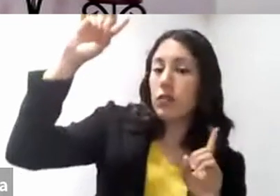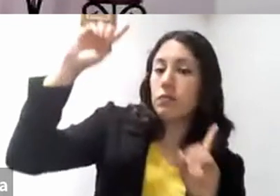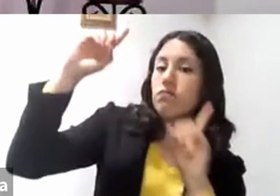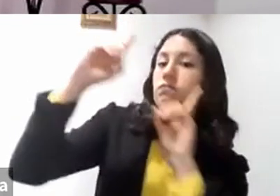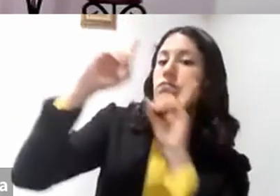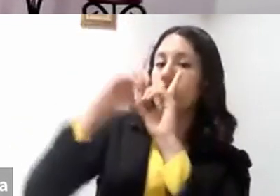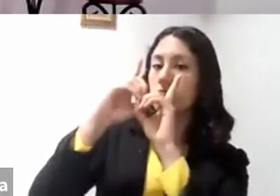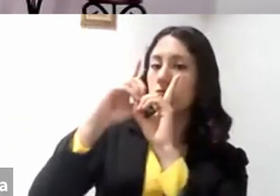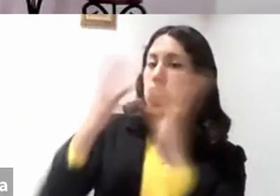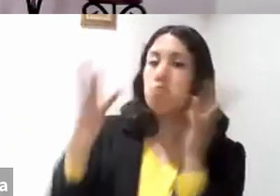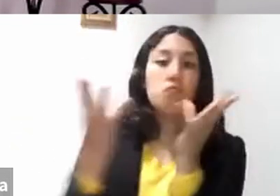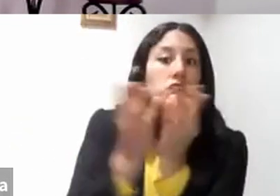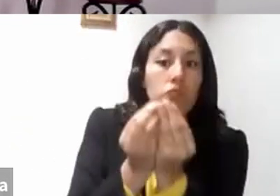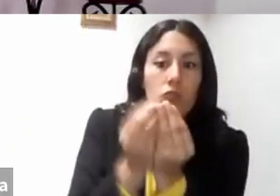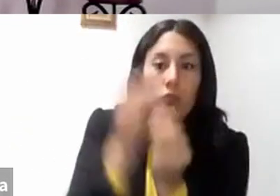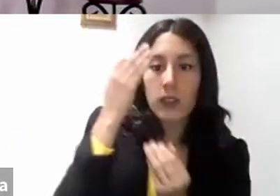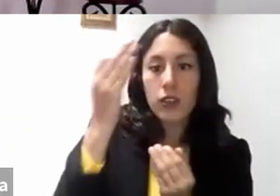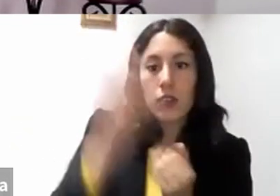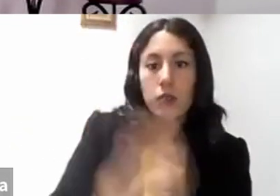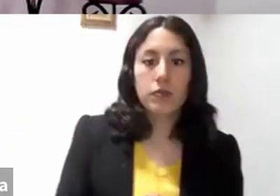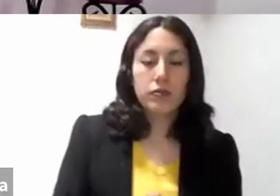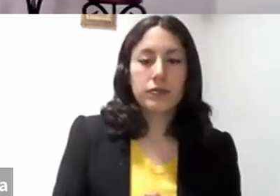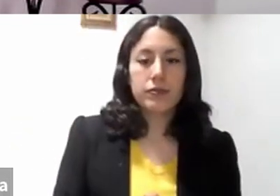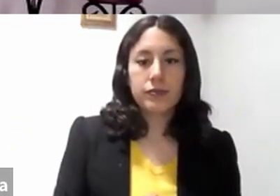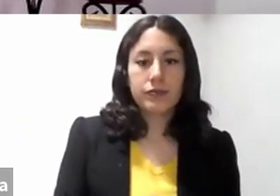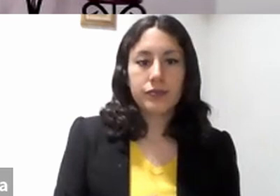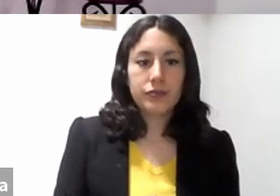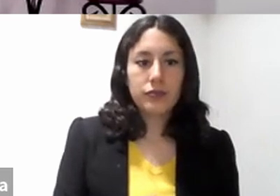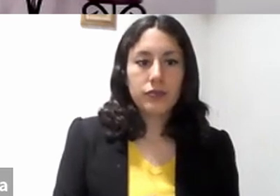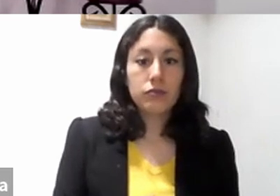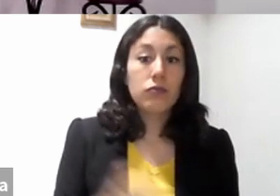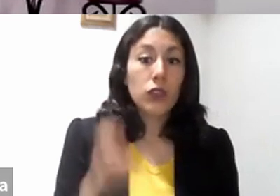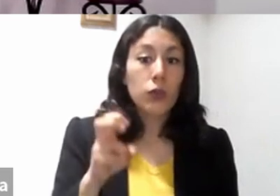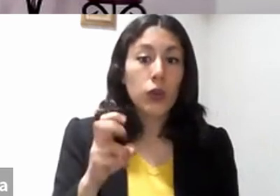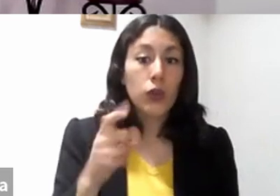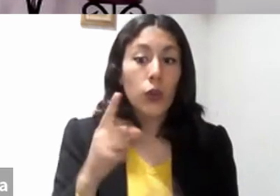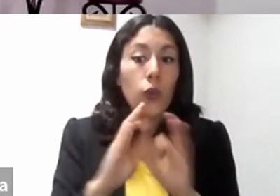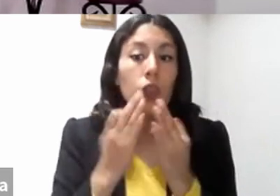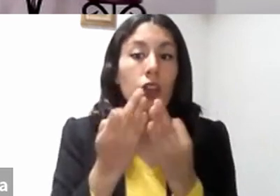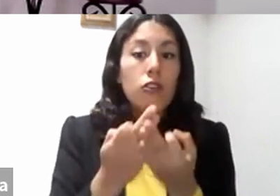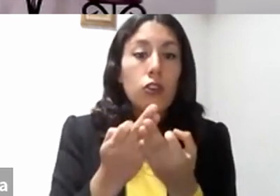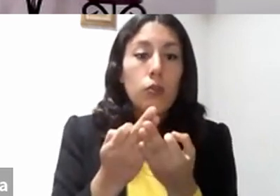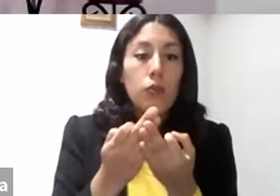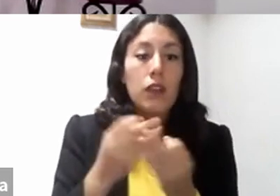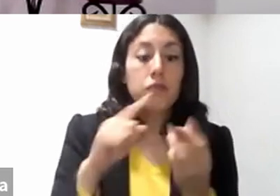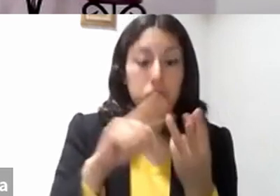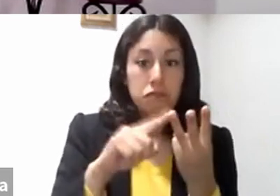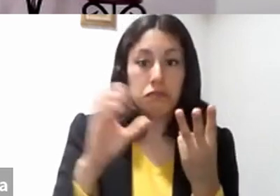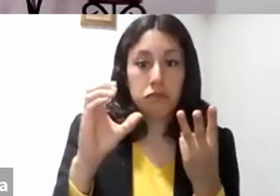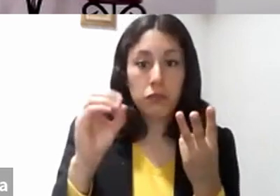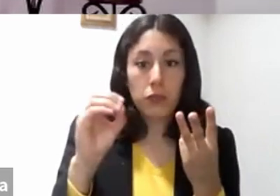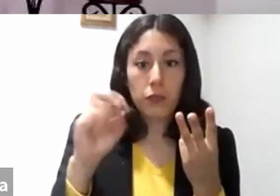tiempo juntos entonces una forma de contemplar muy sencilla que